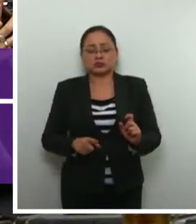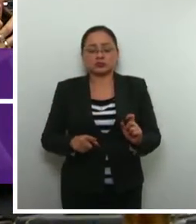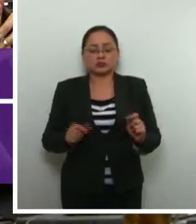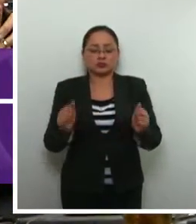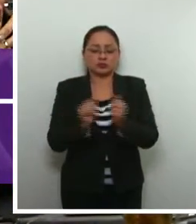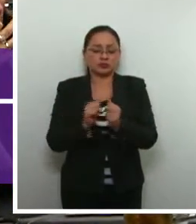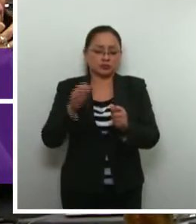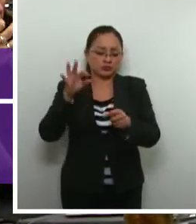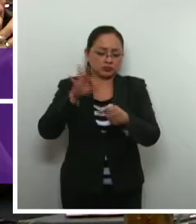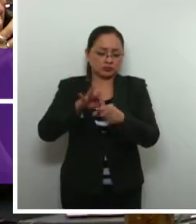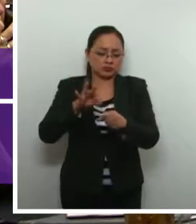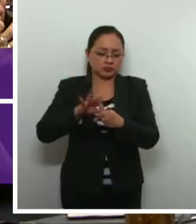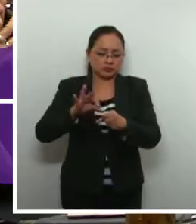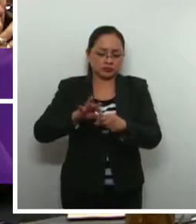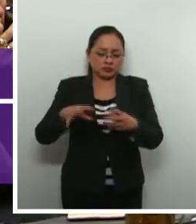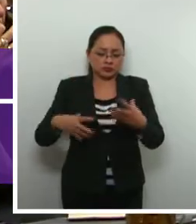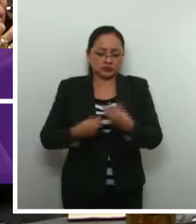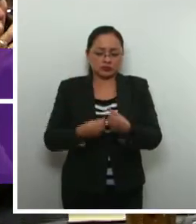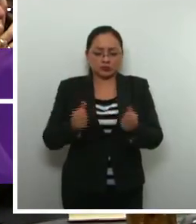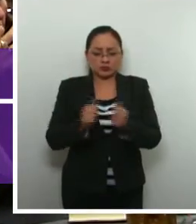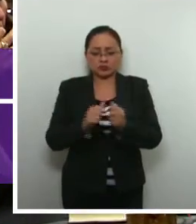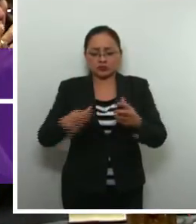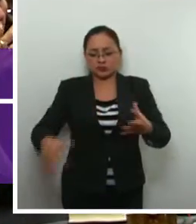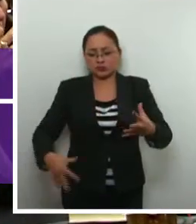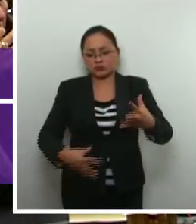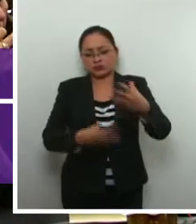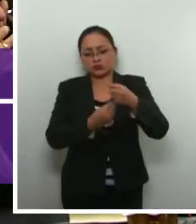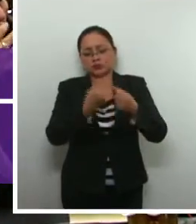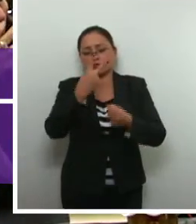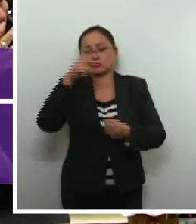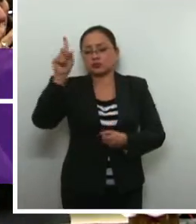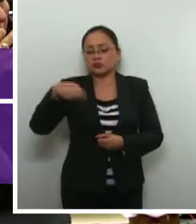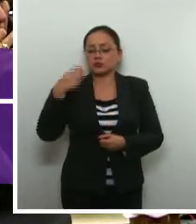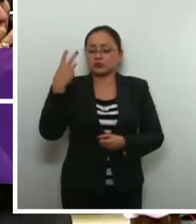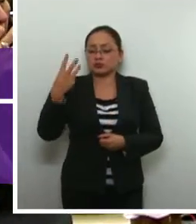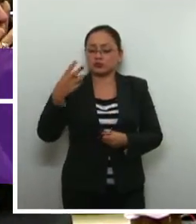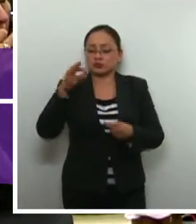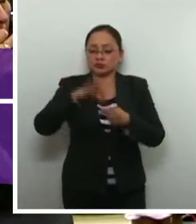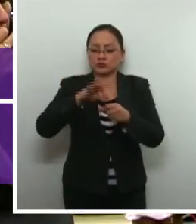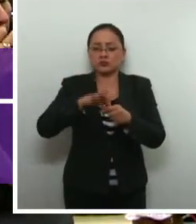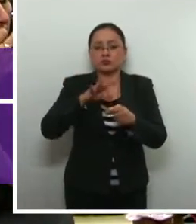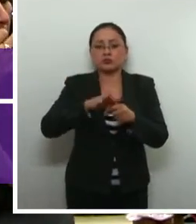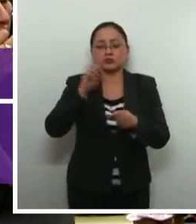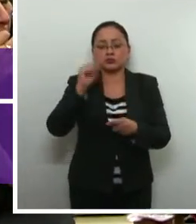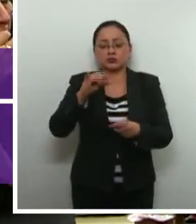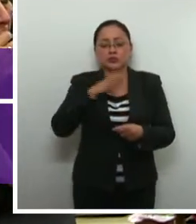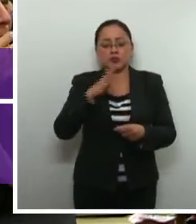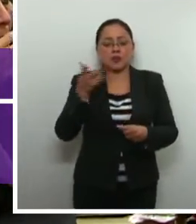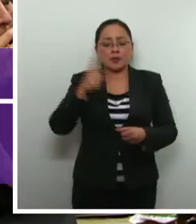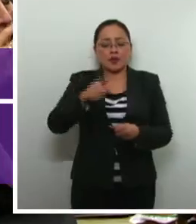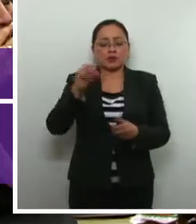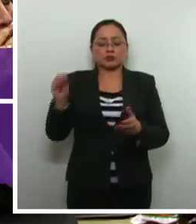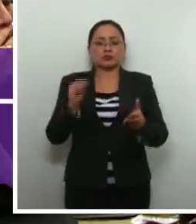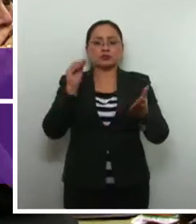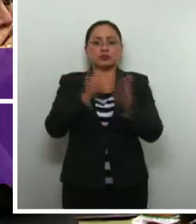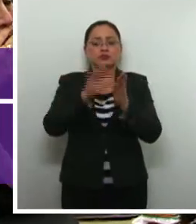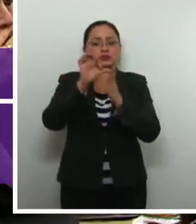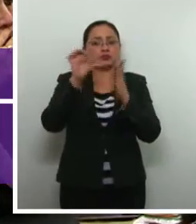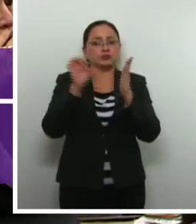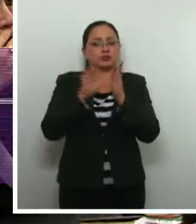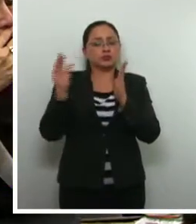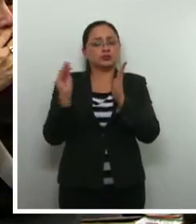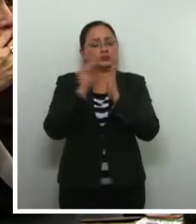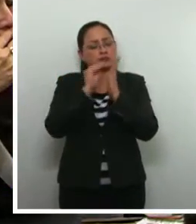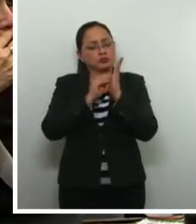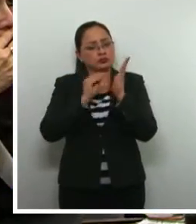votación por la megareserva de las 2/3 partes? Se ordenó la incorporación en el texto del artículo